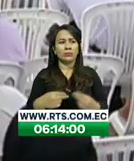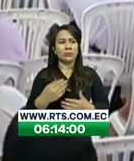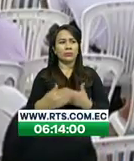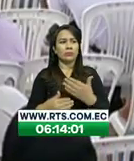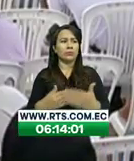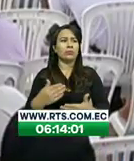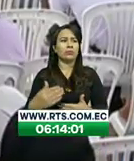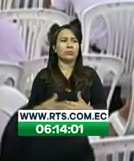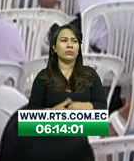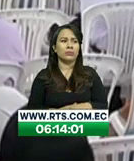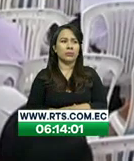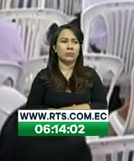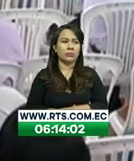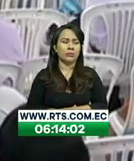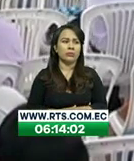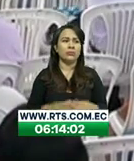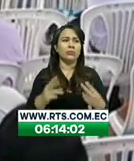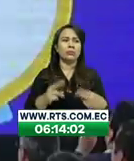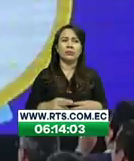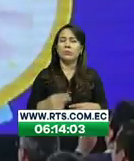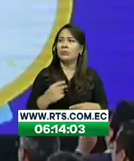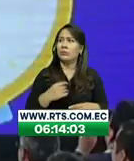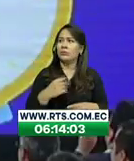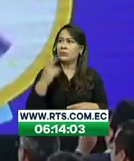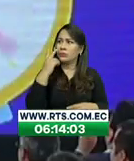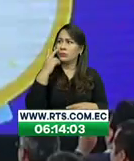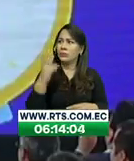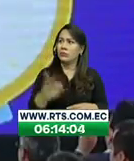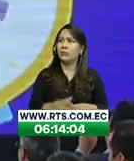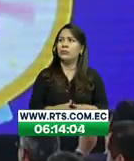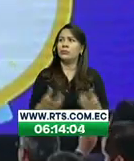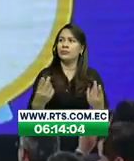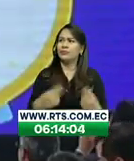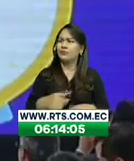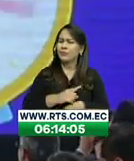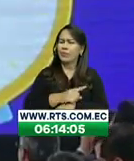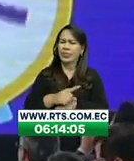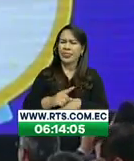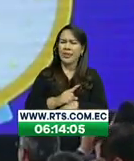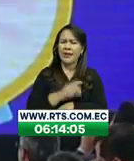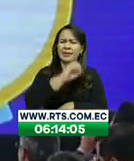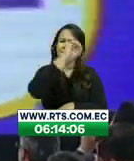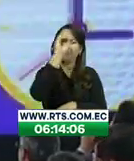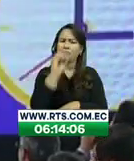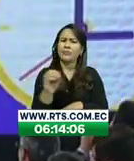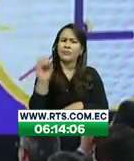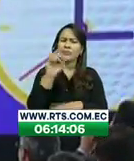el lanzamiento del programa Crédito Educativo Social con una tasa de interés de